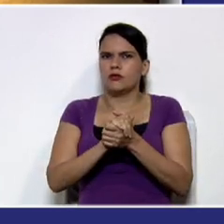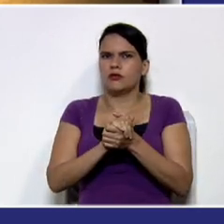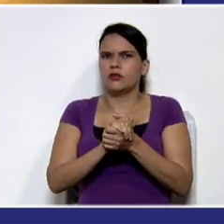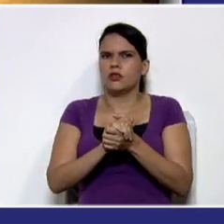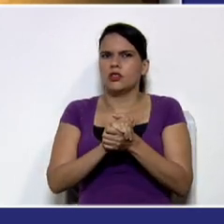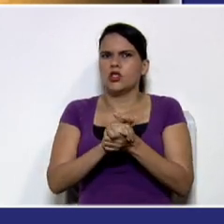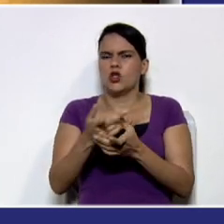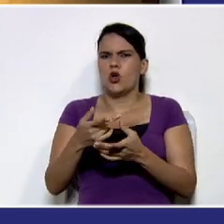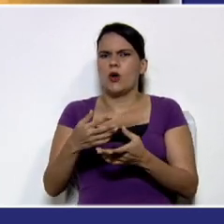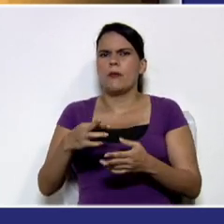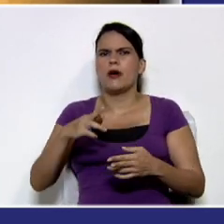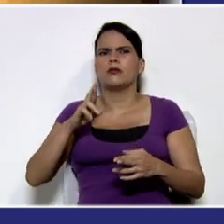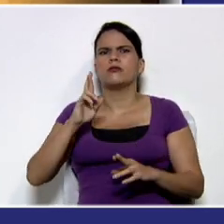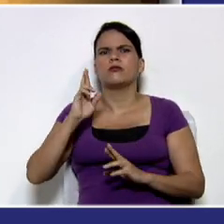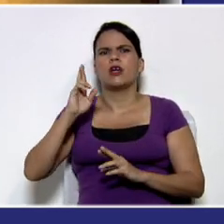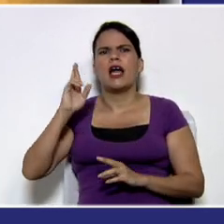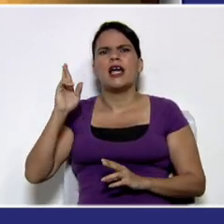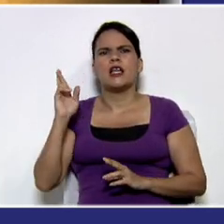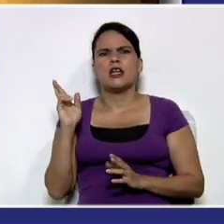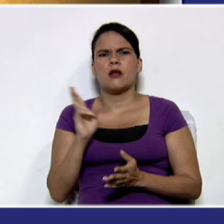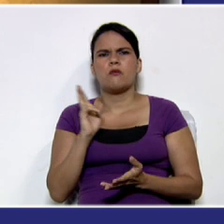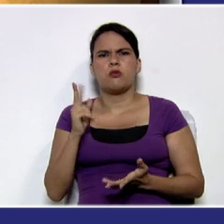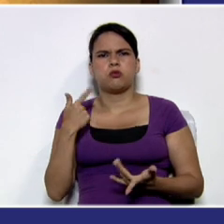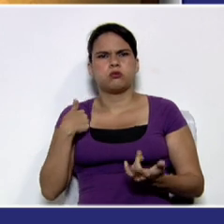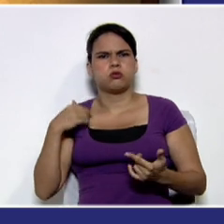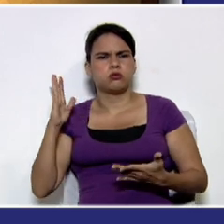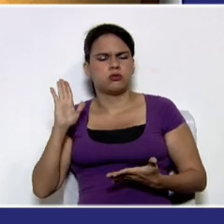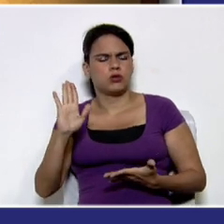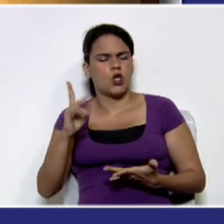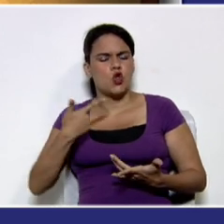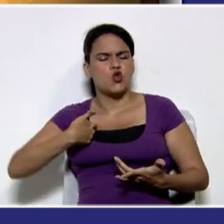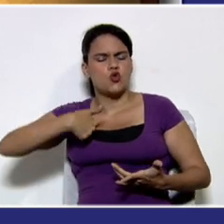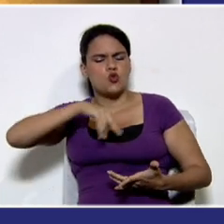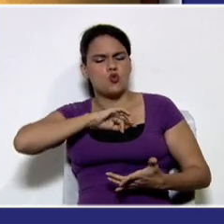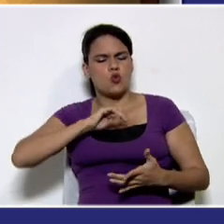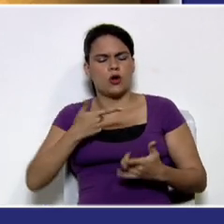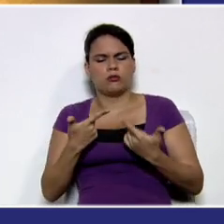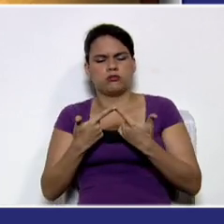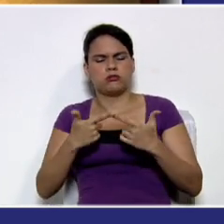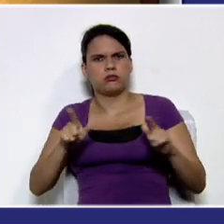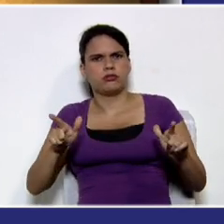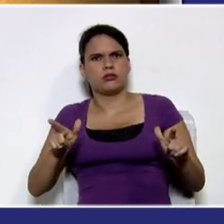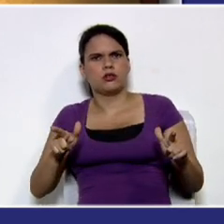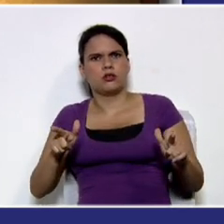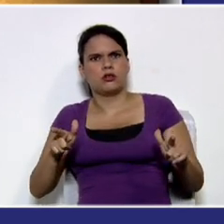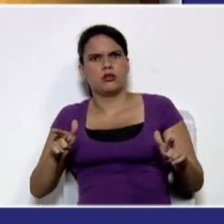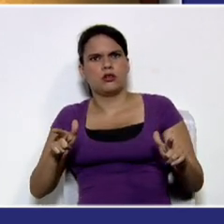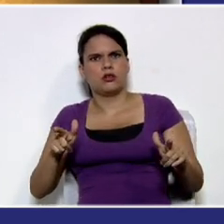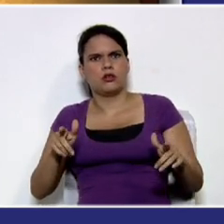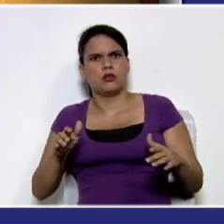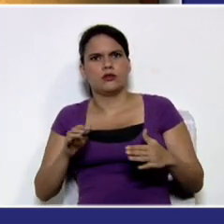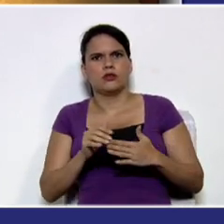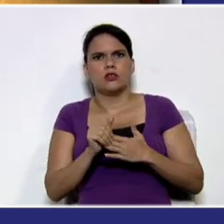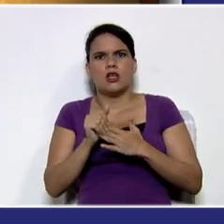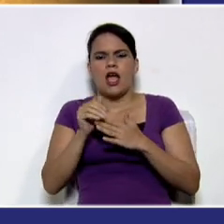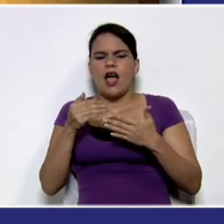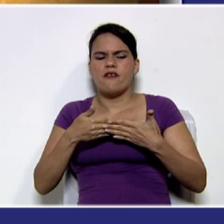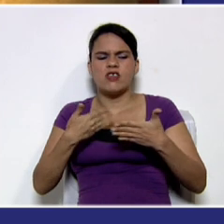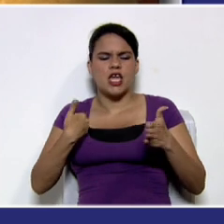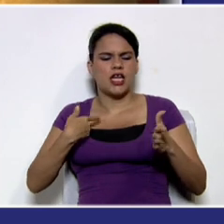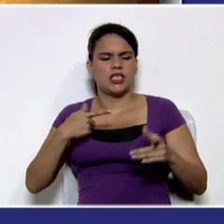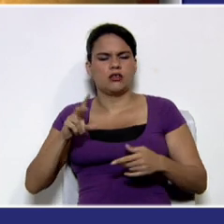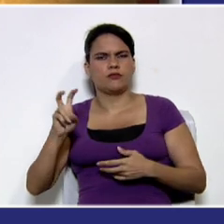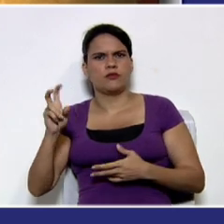República genuina que proclamaron los patriarcas de vuestra independencia. Y veréis abierta la nueva era de la